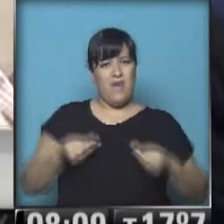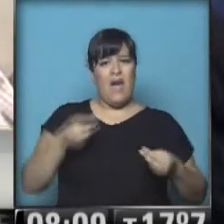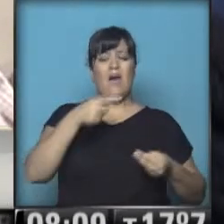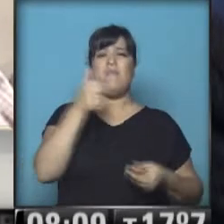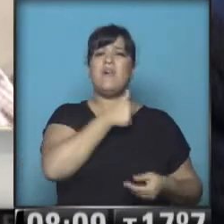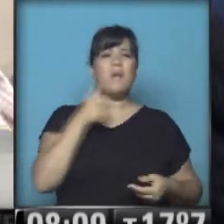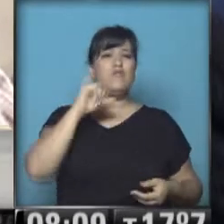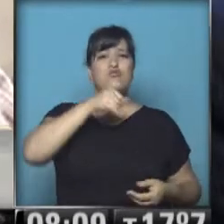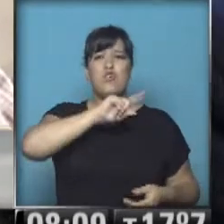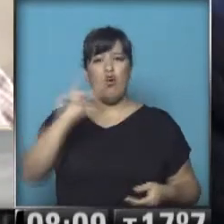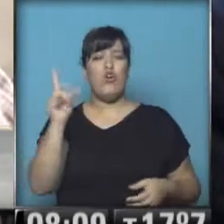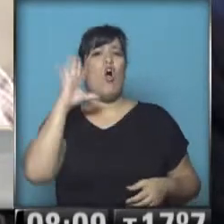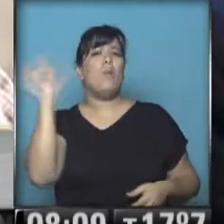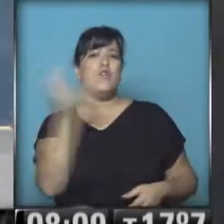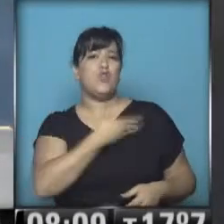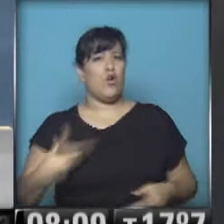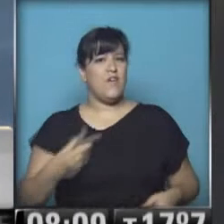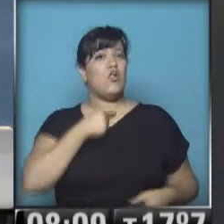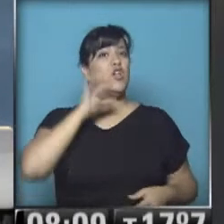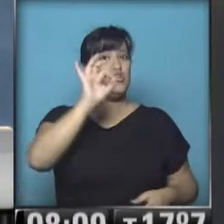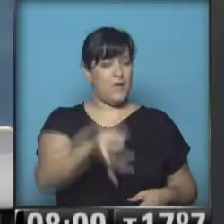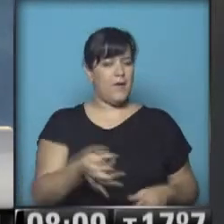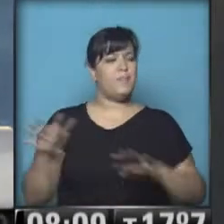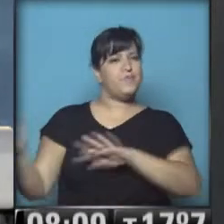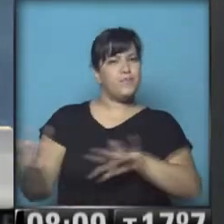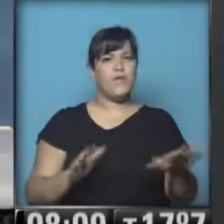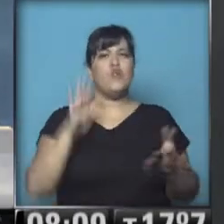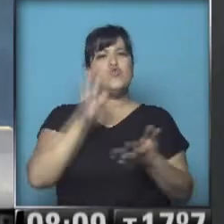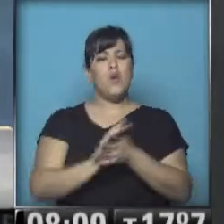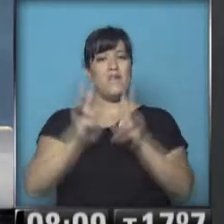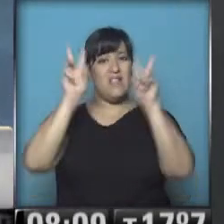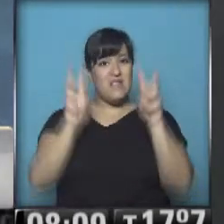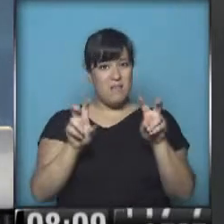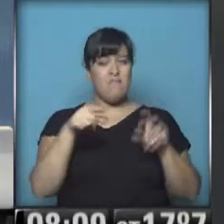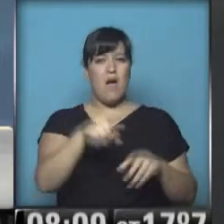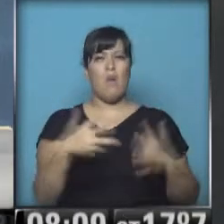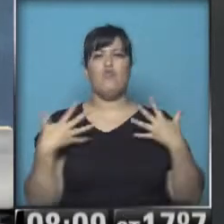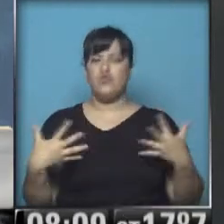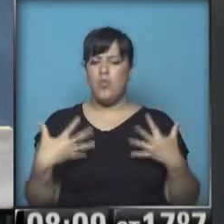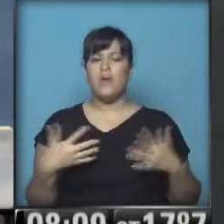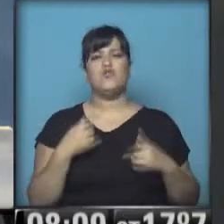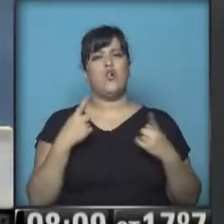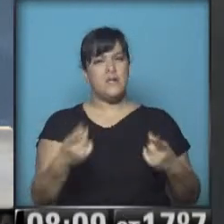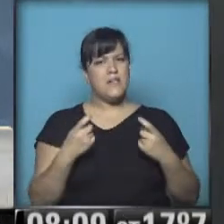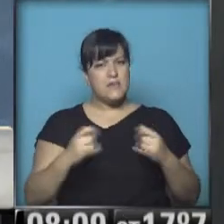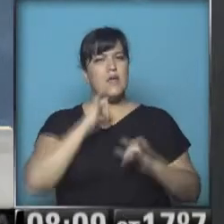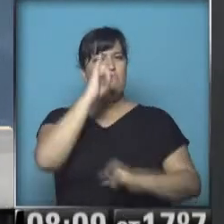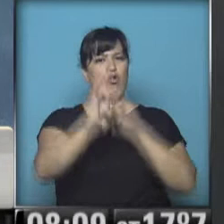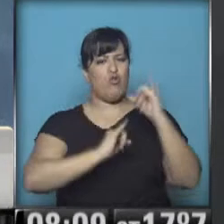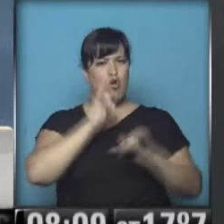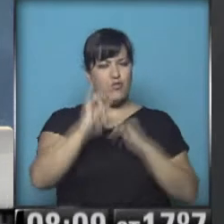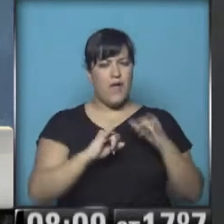opinión del gobierno con respecto a ellos con respecto a ese tema por supuesto es necesario hacer mención